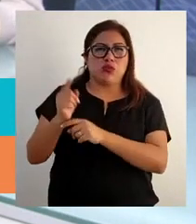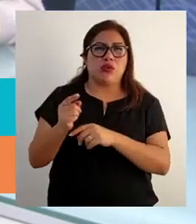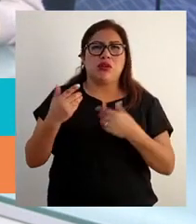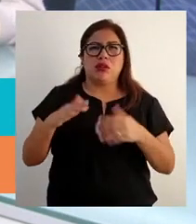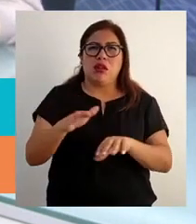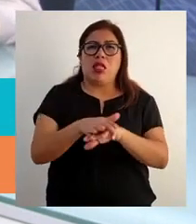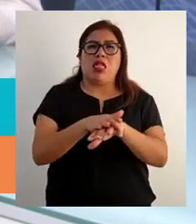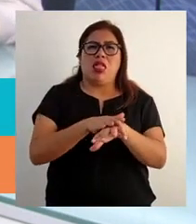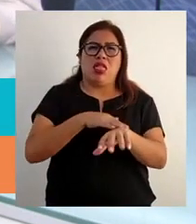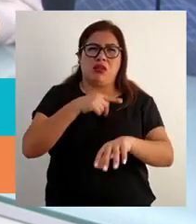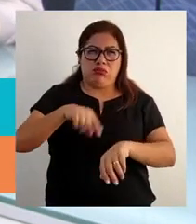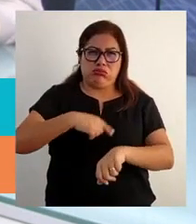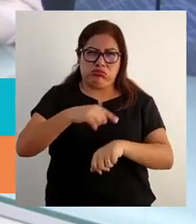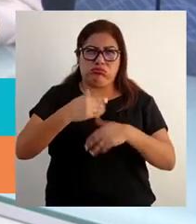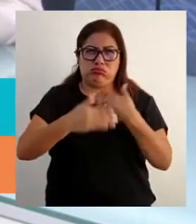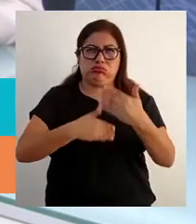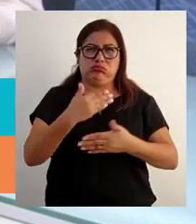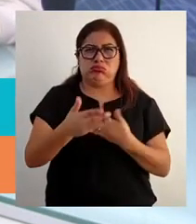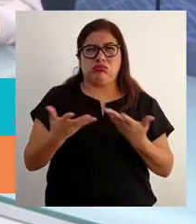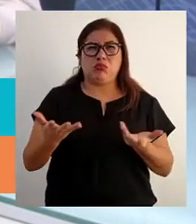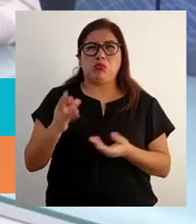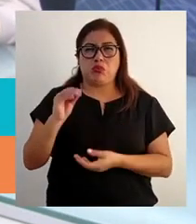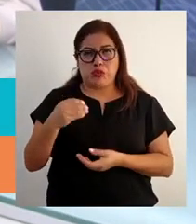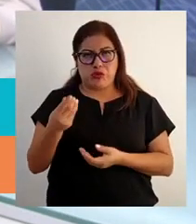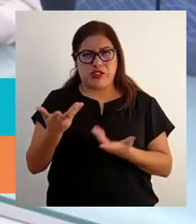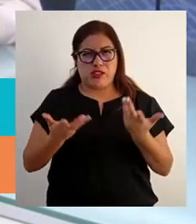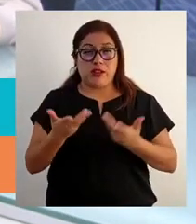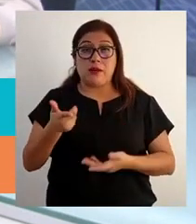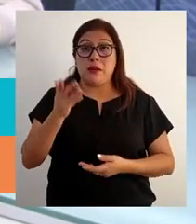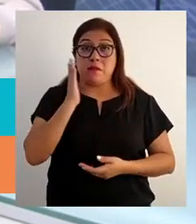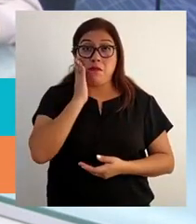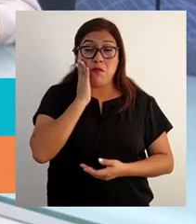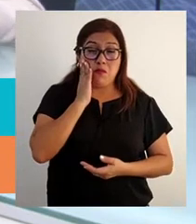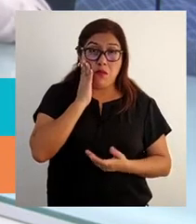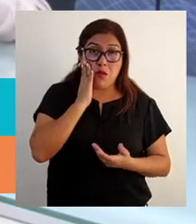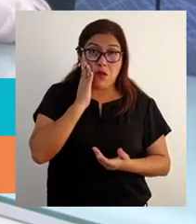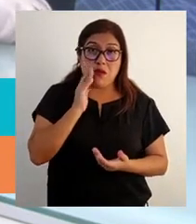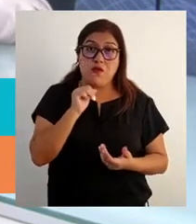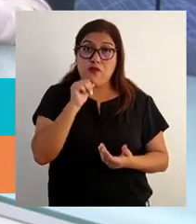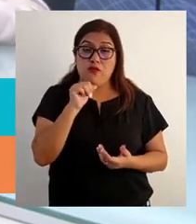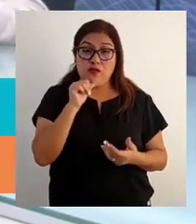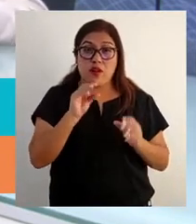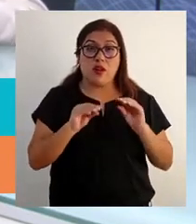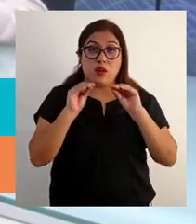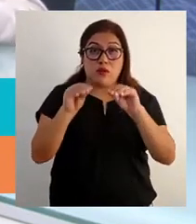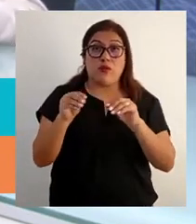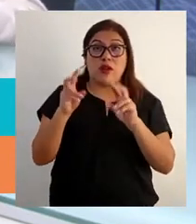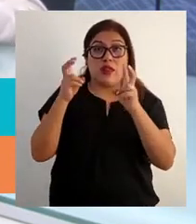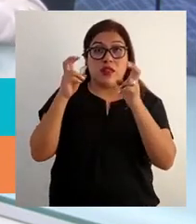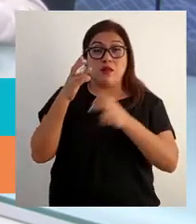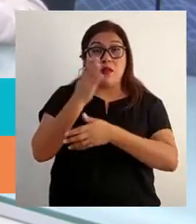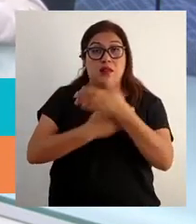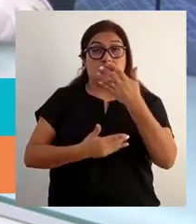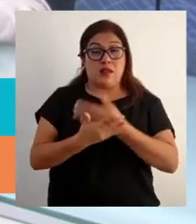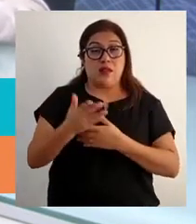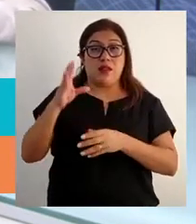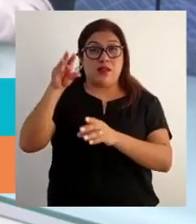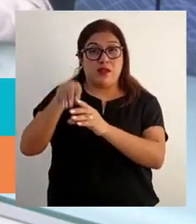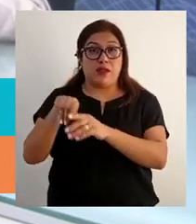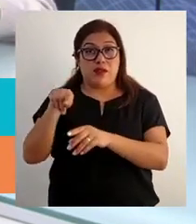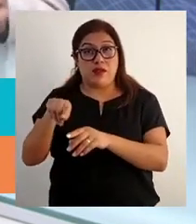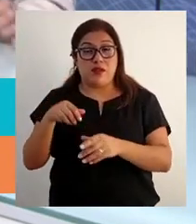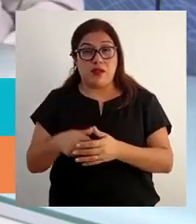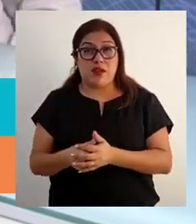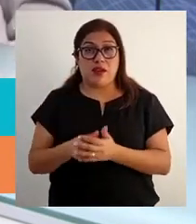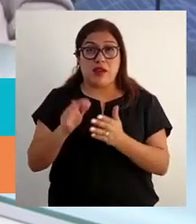esto. ¿Es porque de repente la mamá no puso el tema de la discapacidad en el